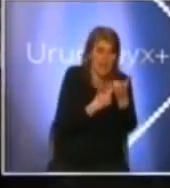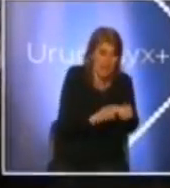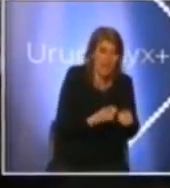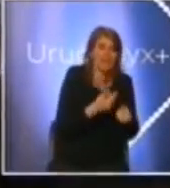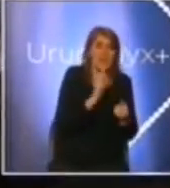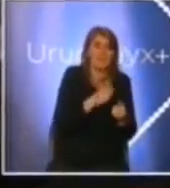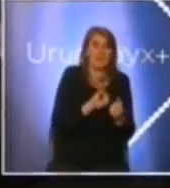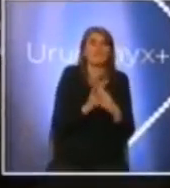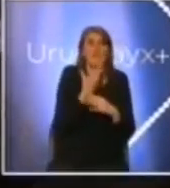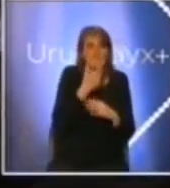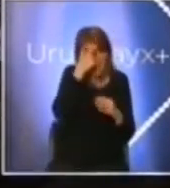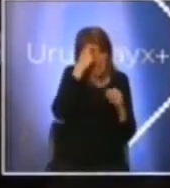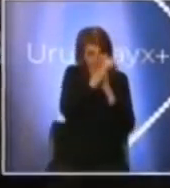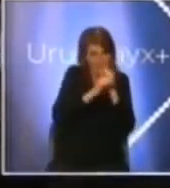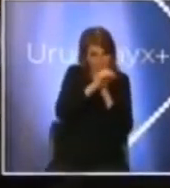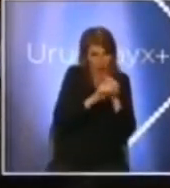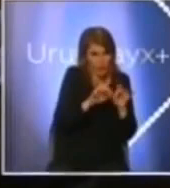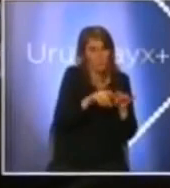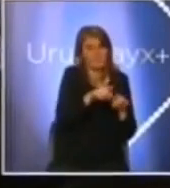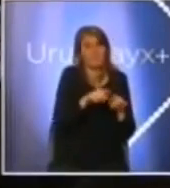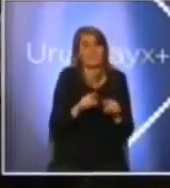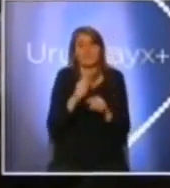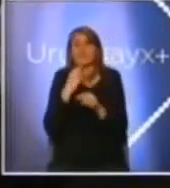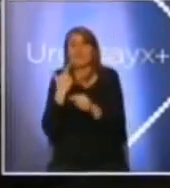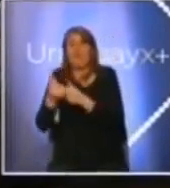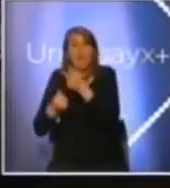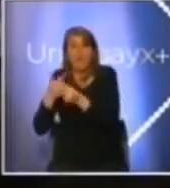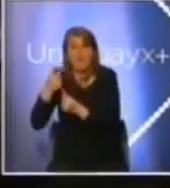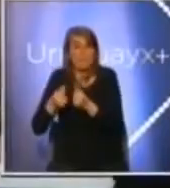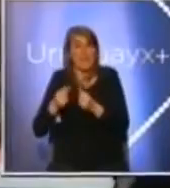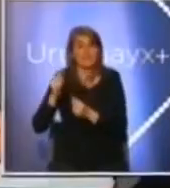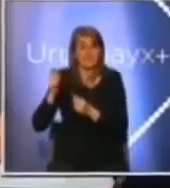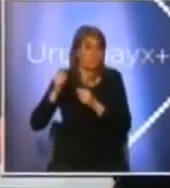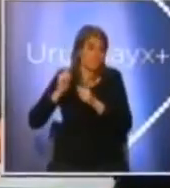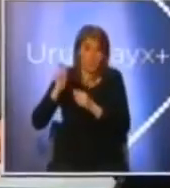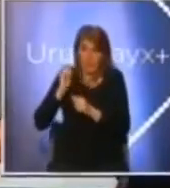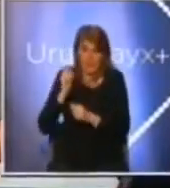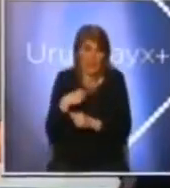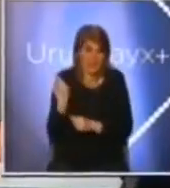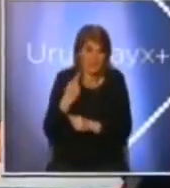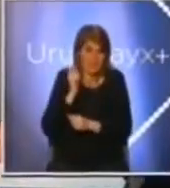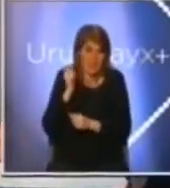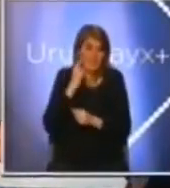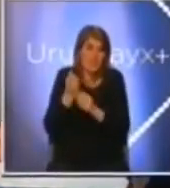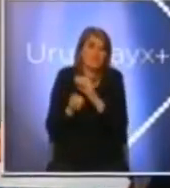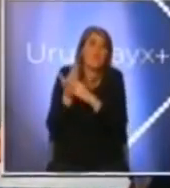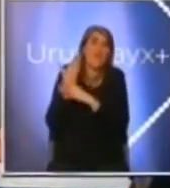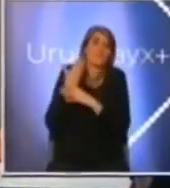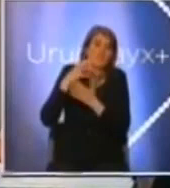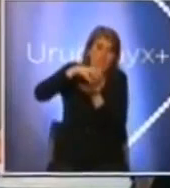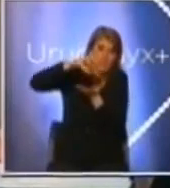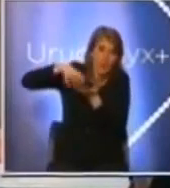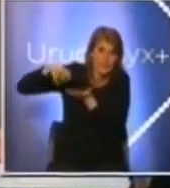tecnológico. Extenderemos el sistema de compras públicas creado en estos periodos de gobierno a nuevos sectores